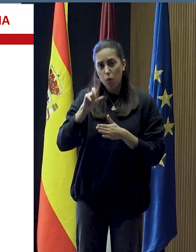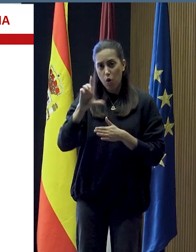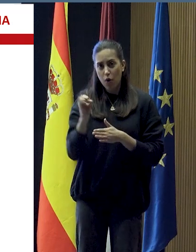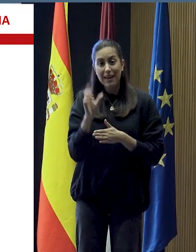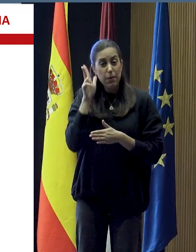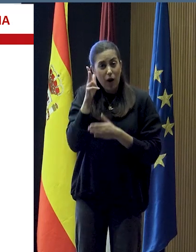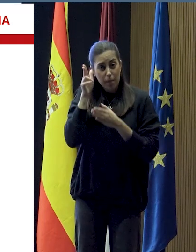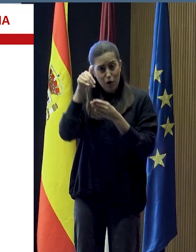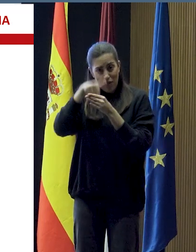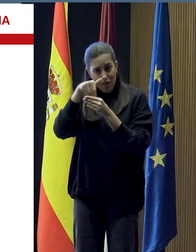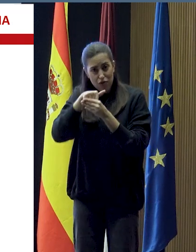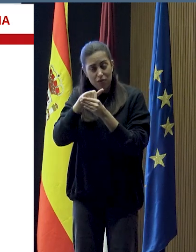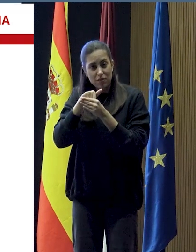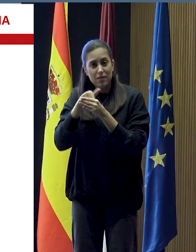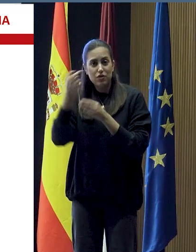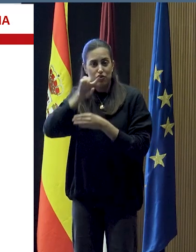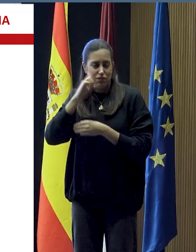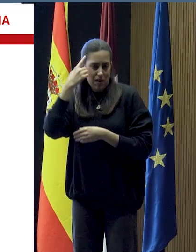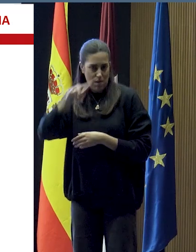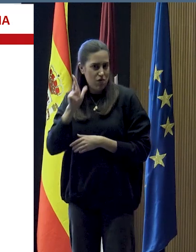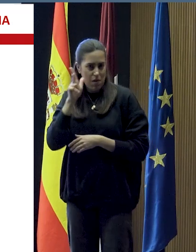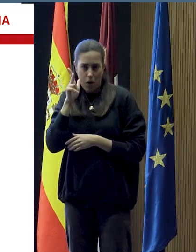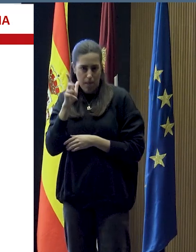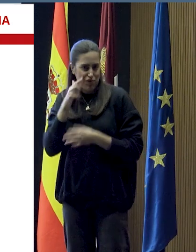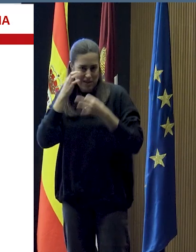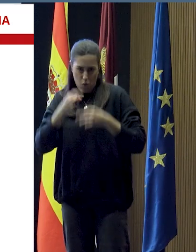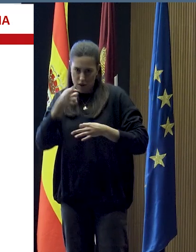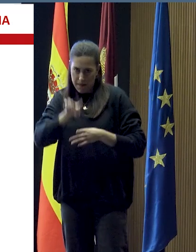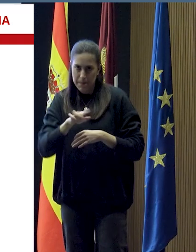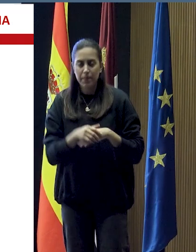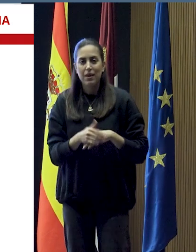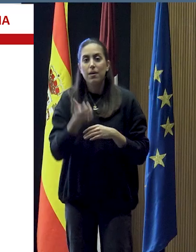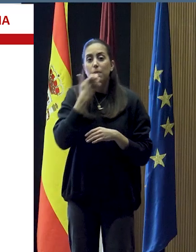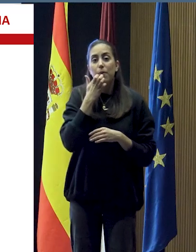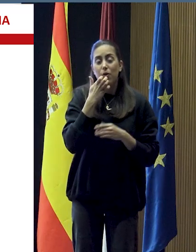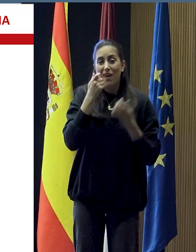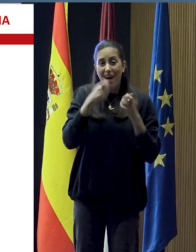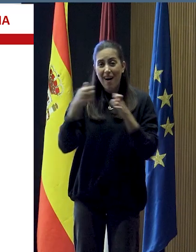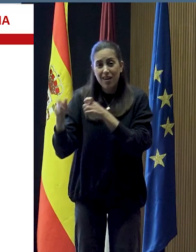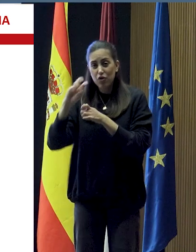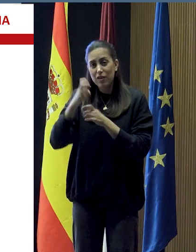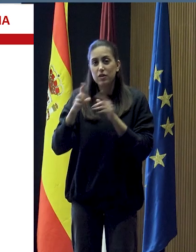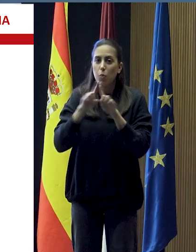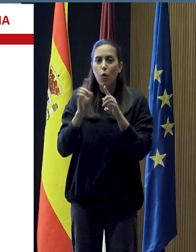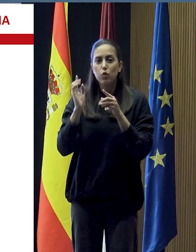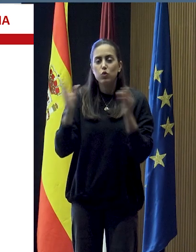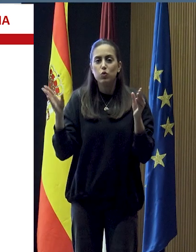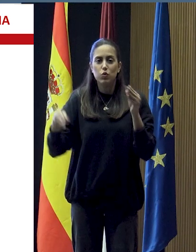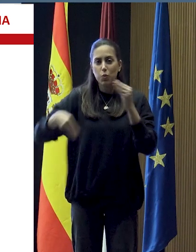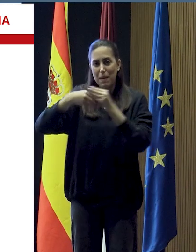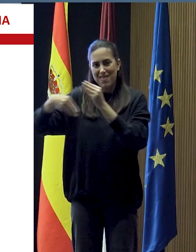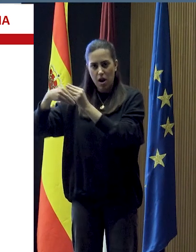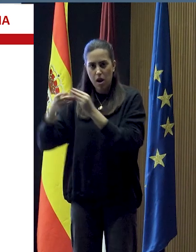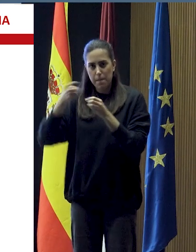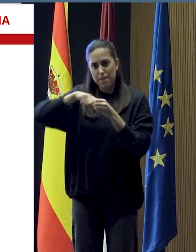que es el que en principio seguro sabemos que está implicado. Pero también hay otras áreas suplementarias que participan. ¿Qué quiere decir